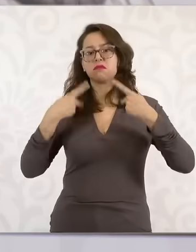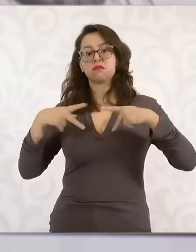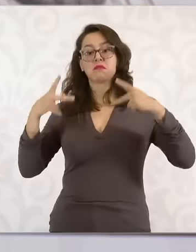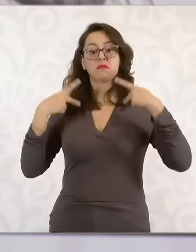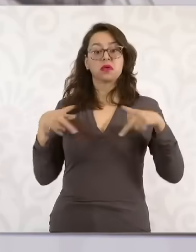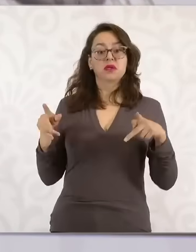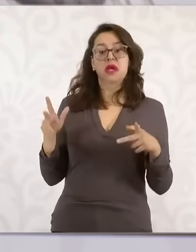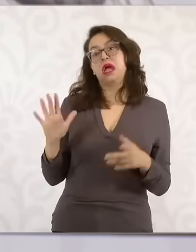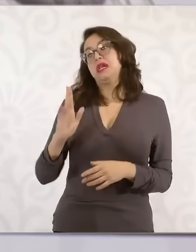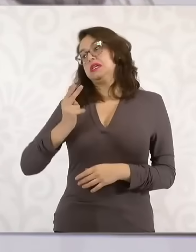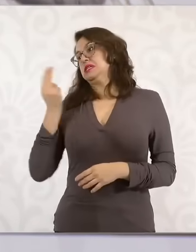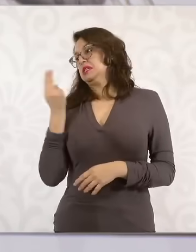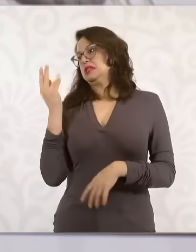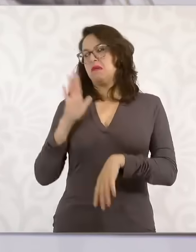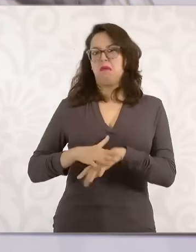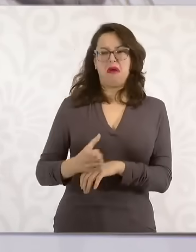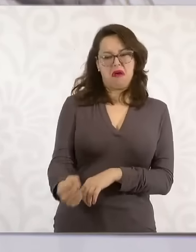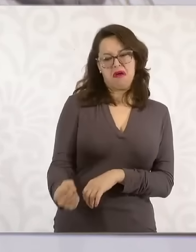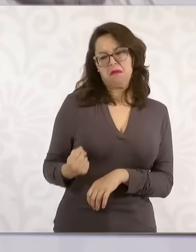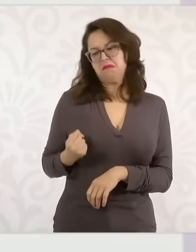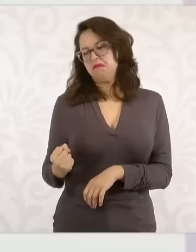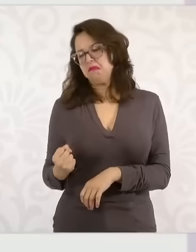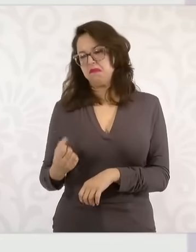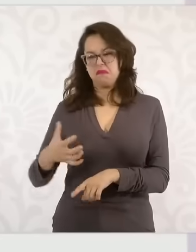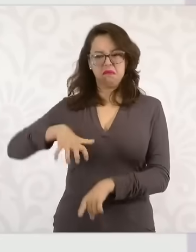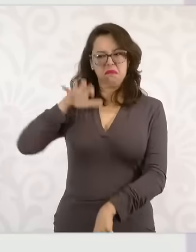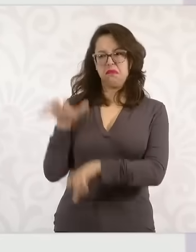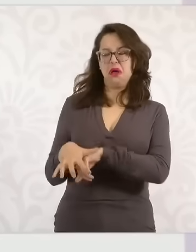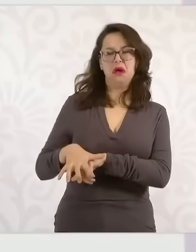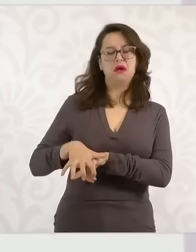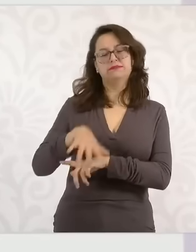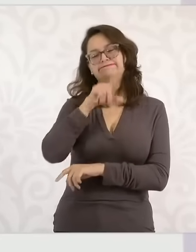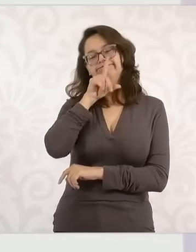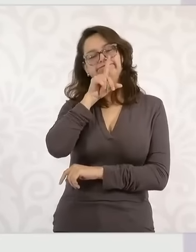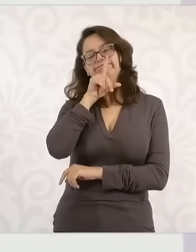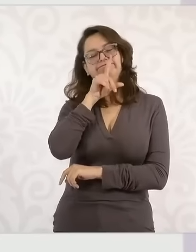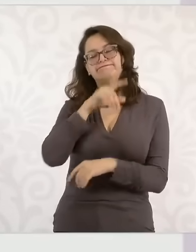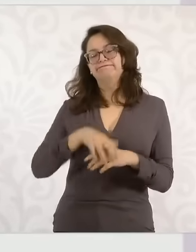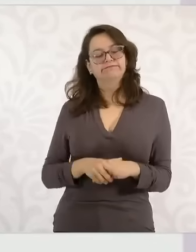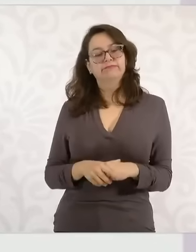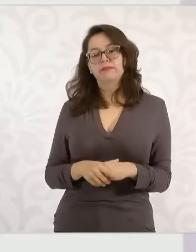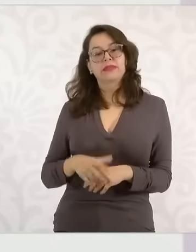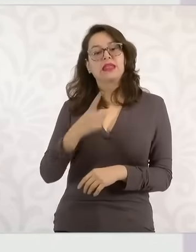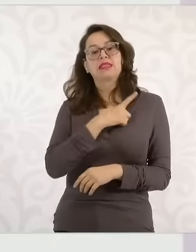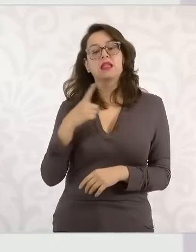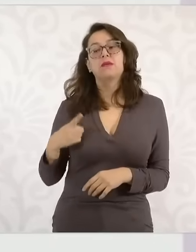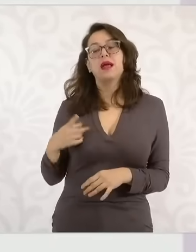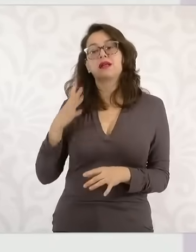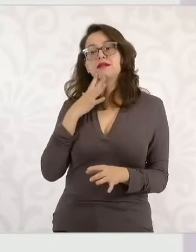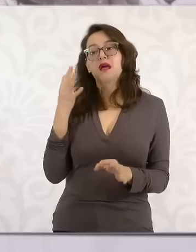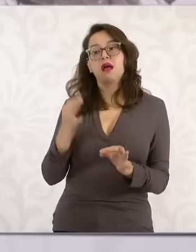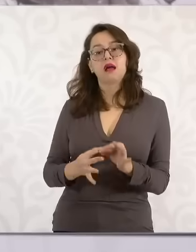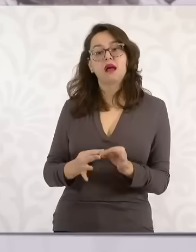acostumbra decir es que se necesita mano dura, y no es eso, es un asunto de responsabilidad y